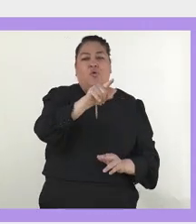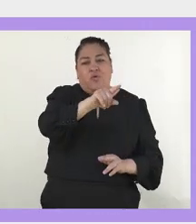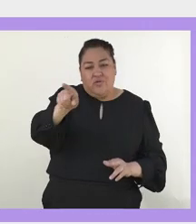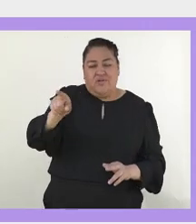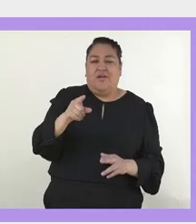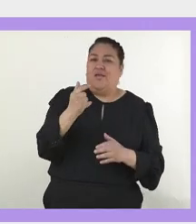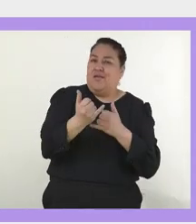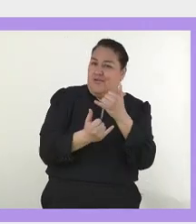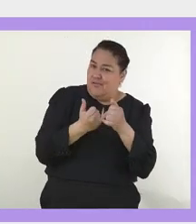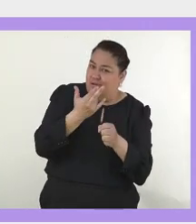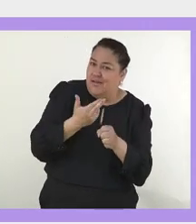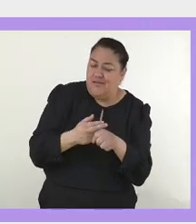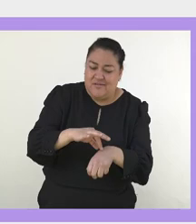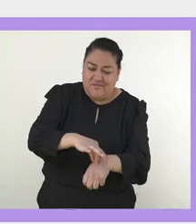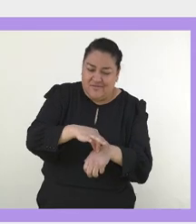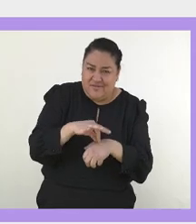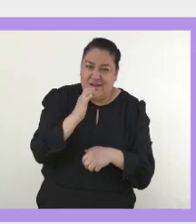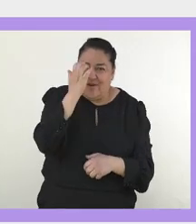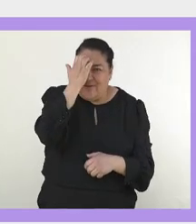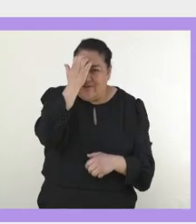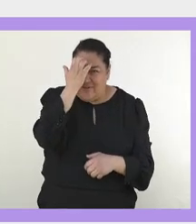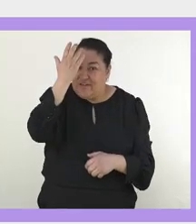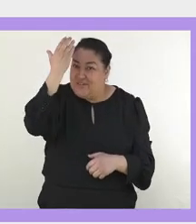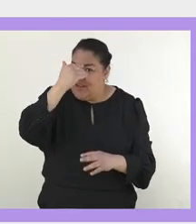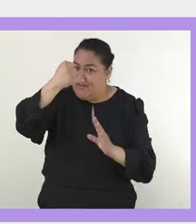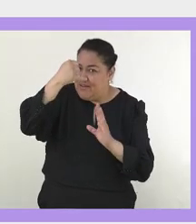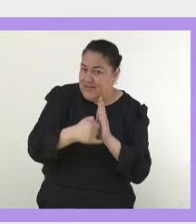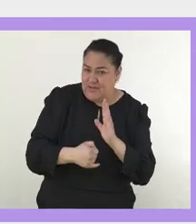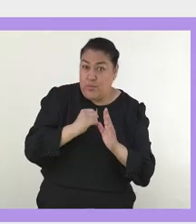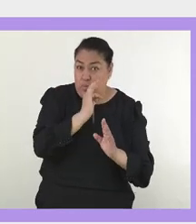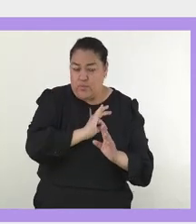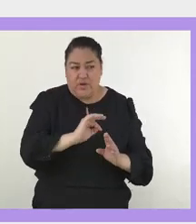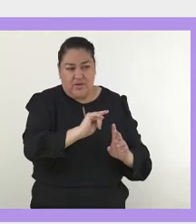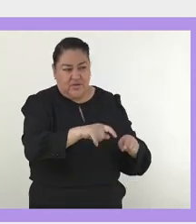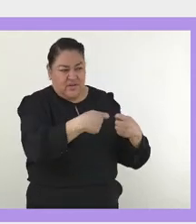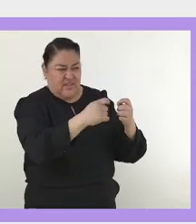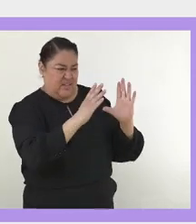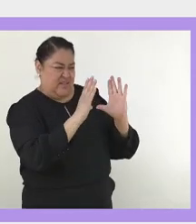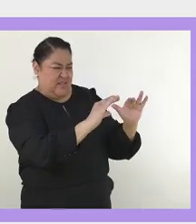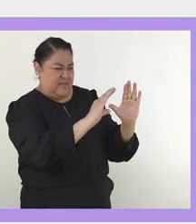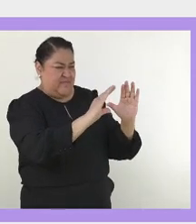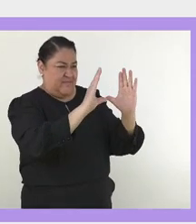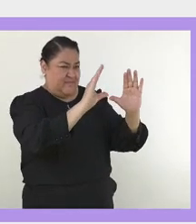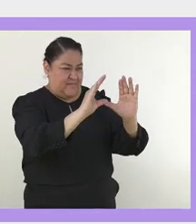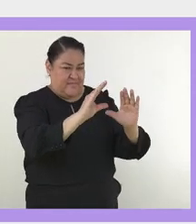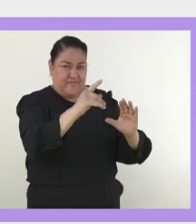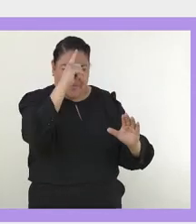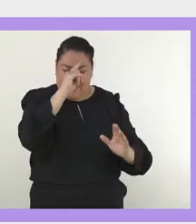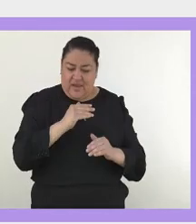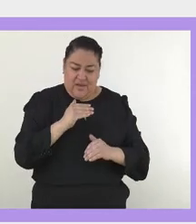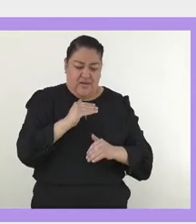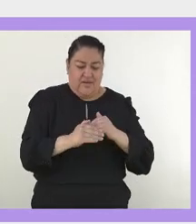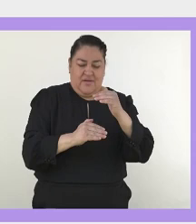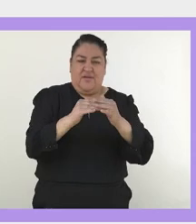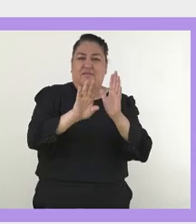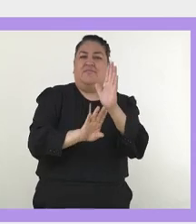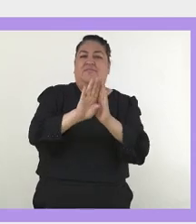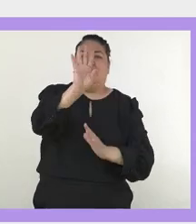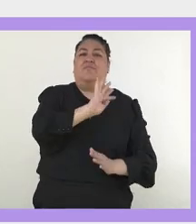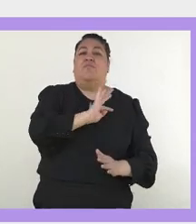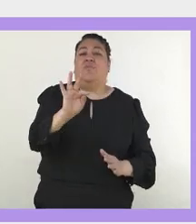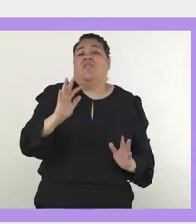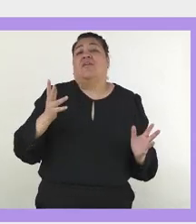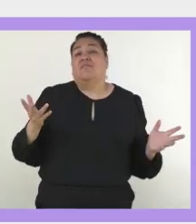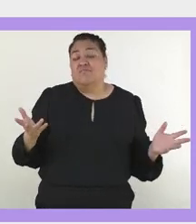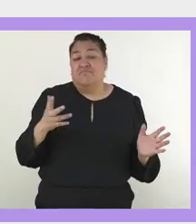para continuar con ese conocimiento Nadie mejor que ustedes para ser parte de este tren bala que ya arrancó pero bien